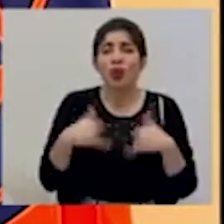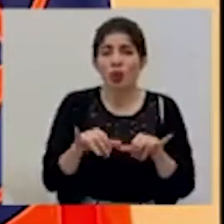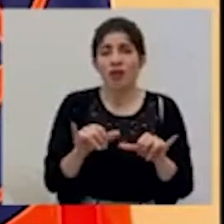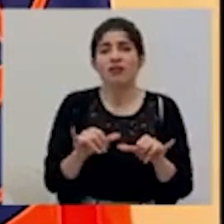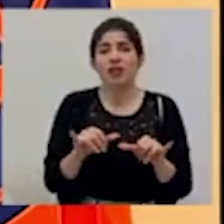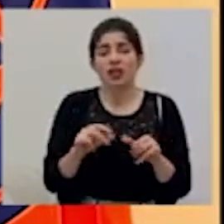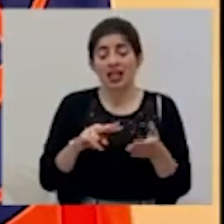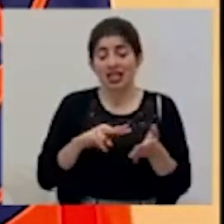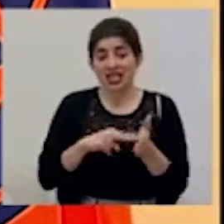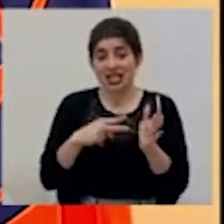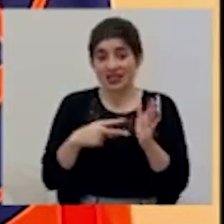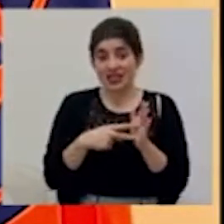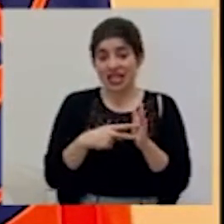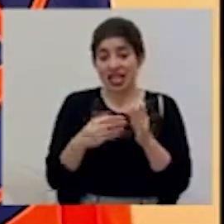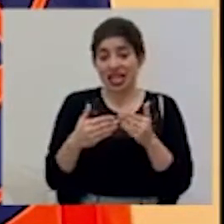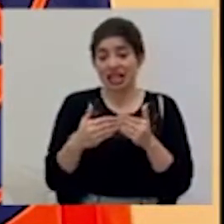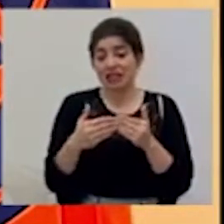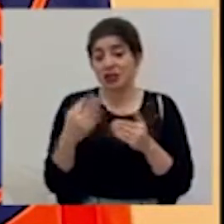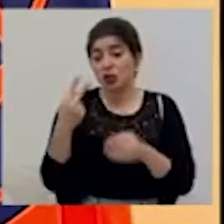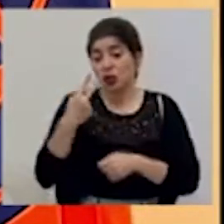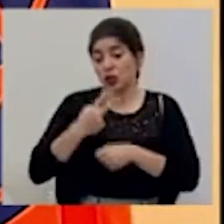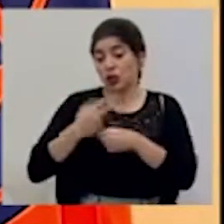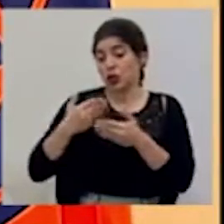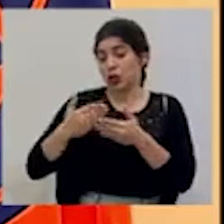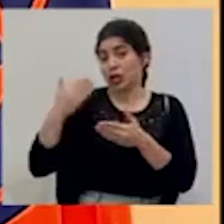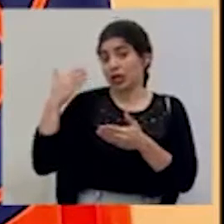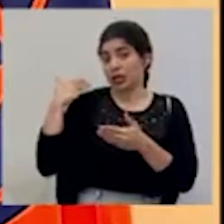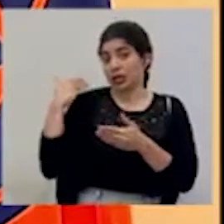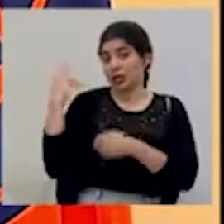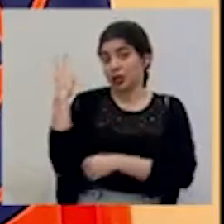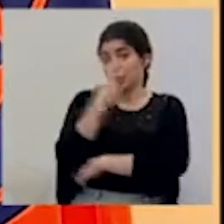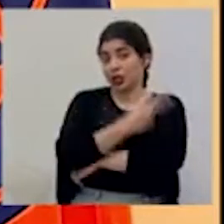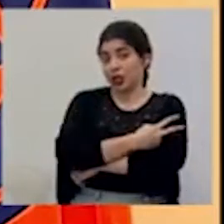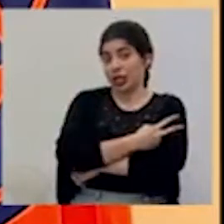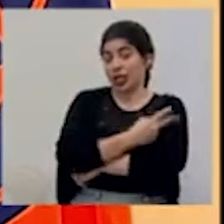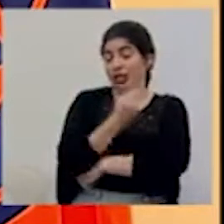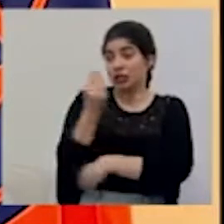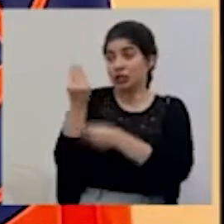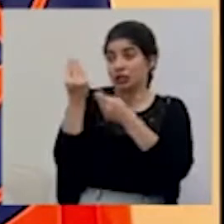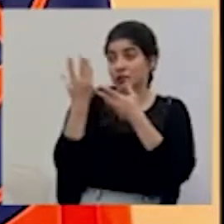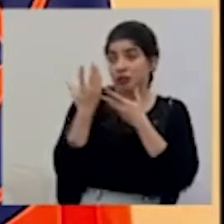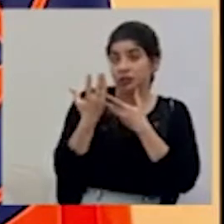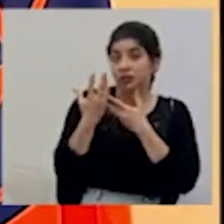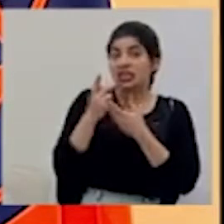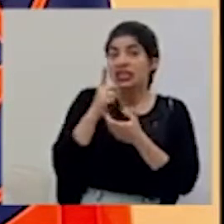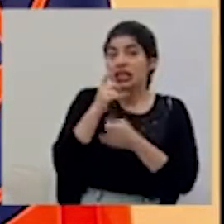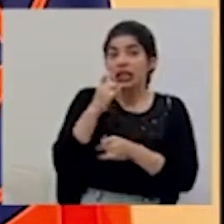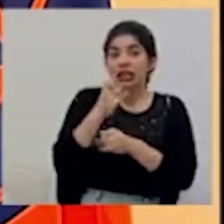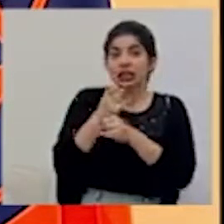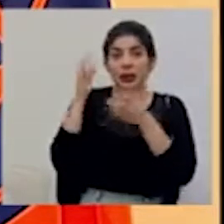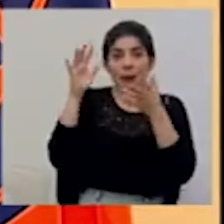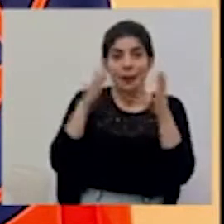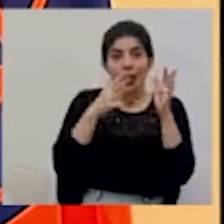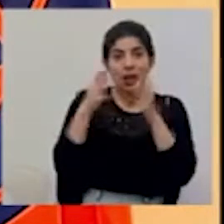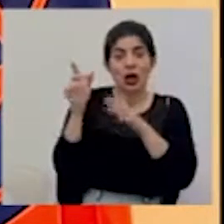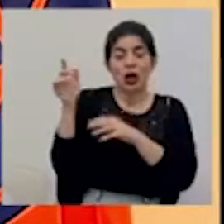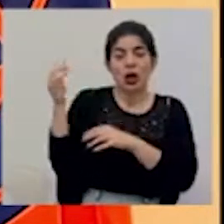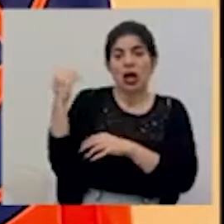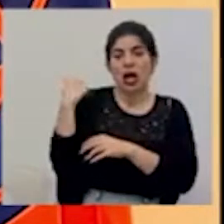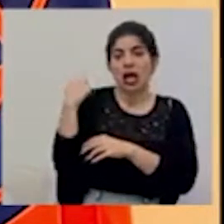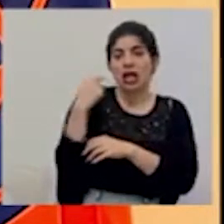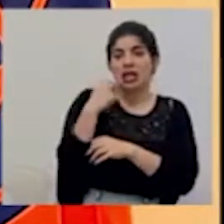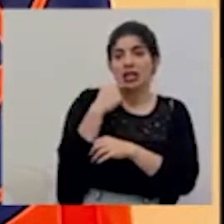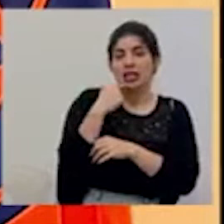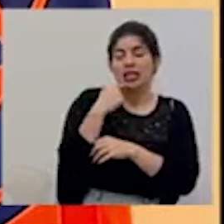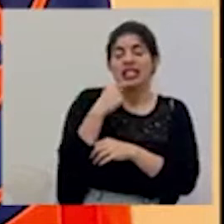durante los dos días anteriores, el reporte que tenemos del Instituto Meteorológico es que tenemos también muy